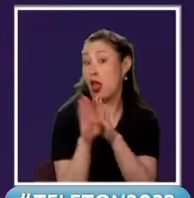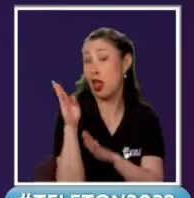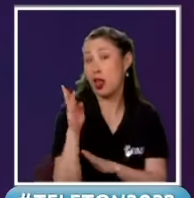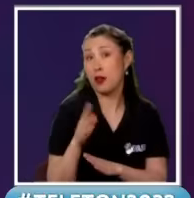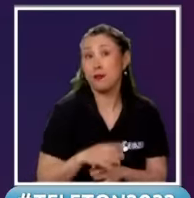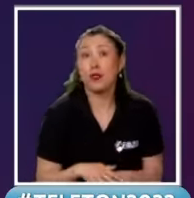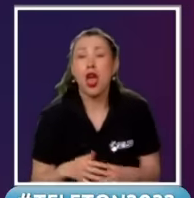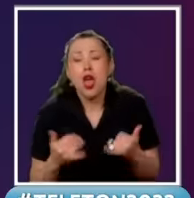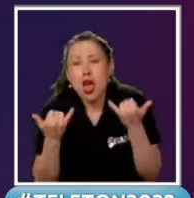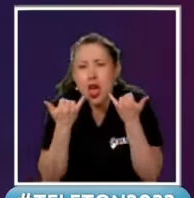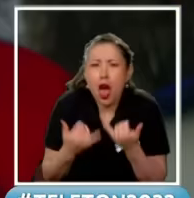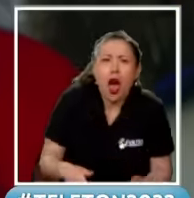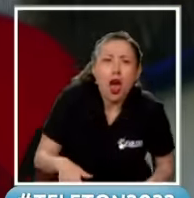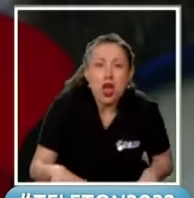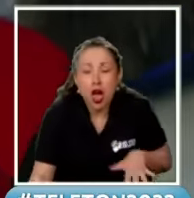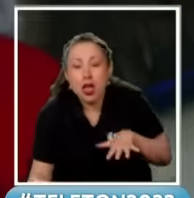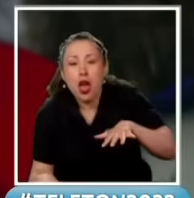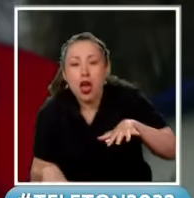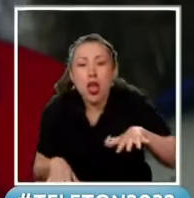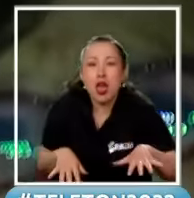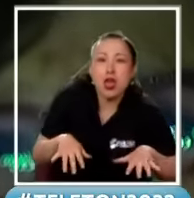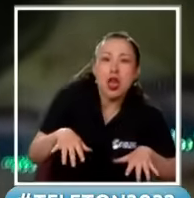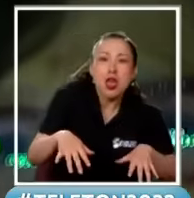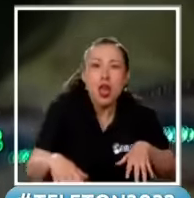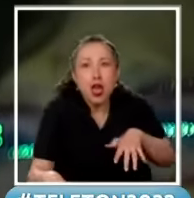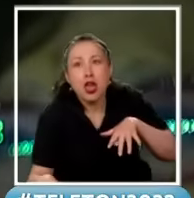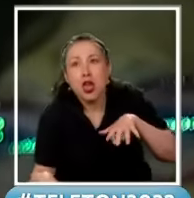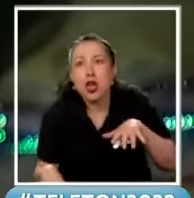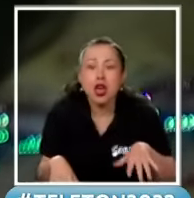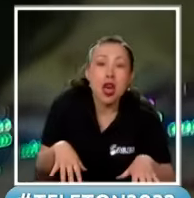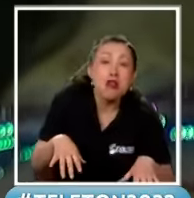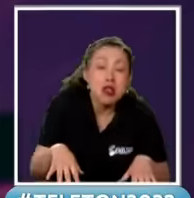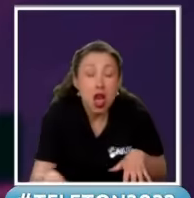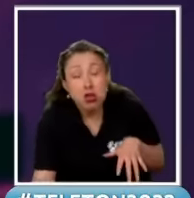Ay, ay, ay, ay, ay, ay, ay, ay.